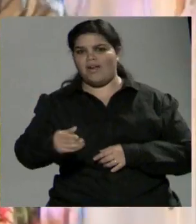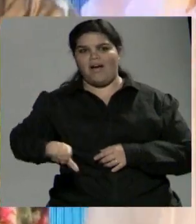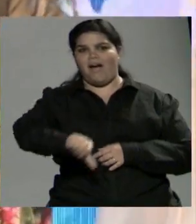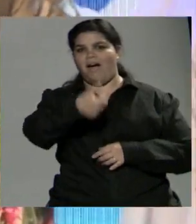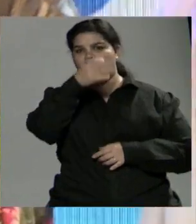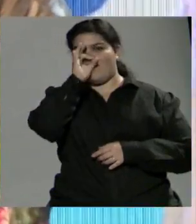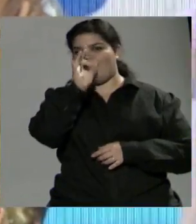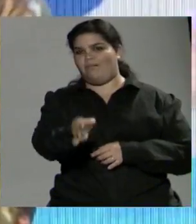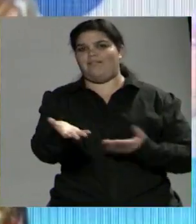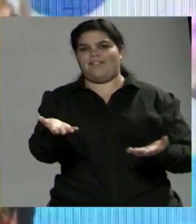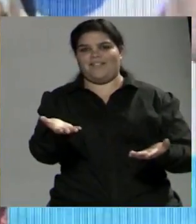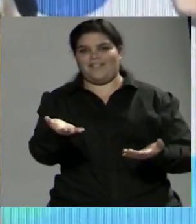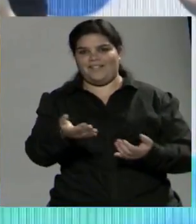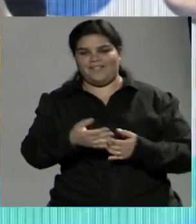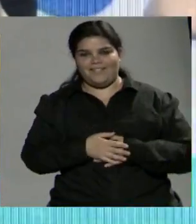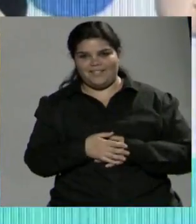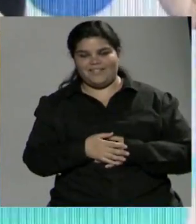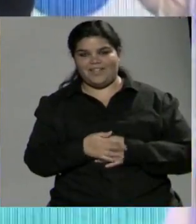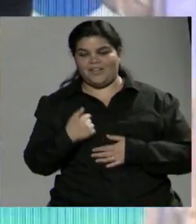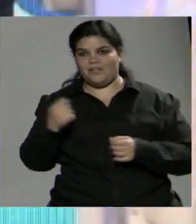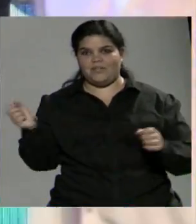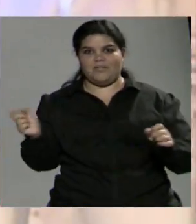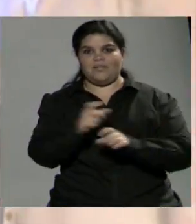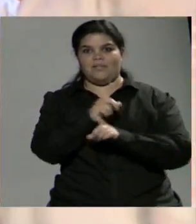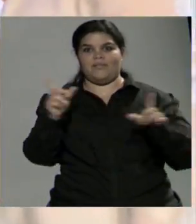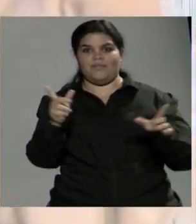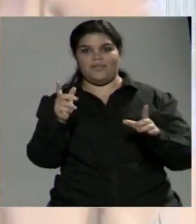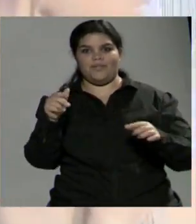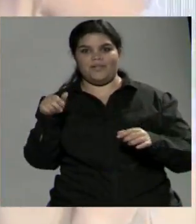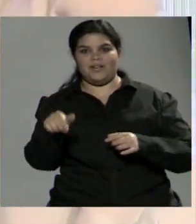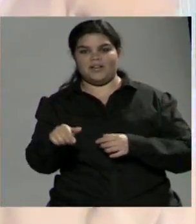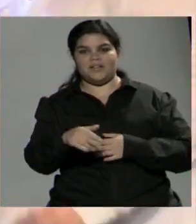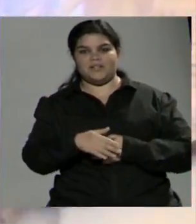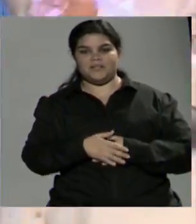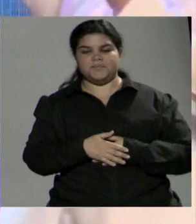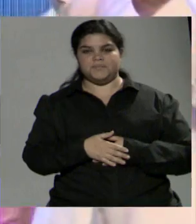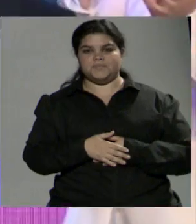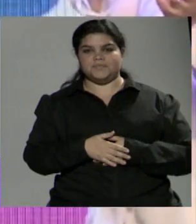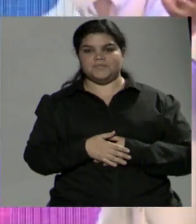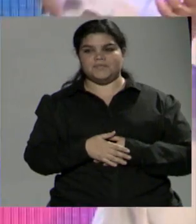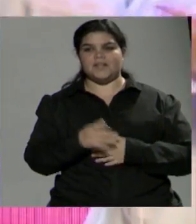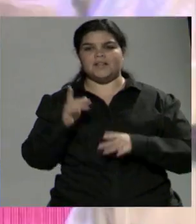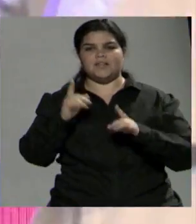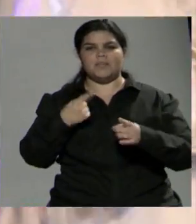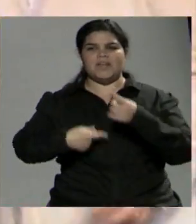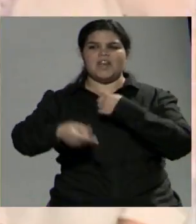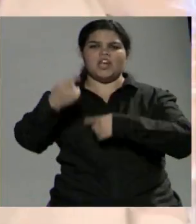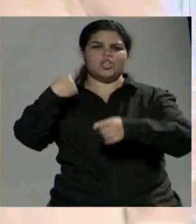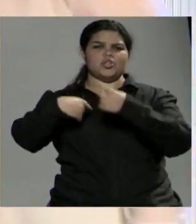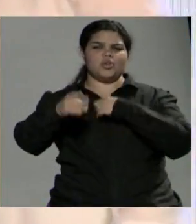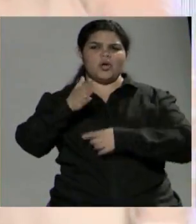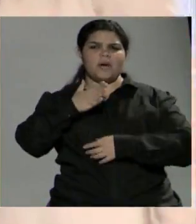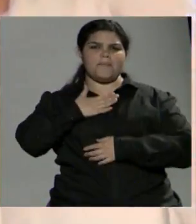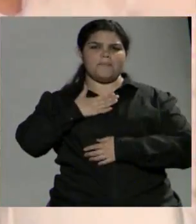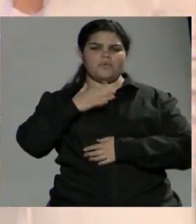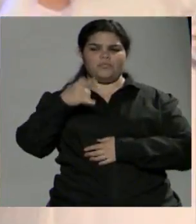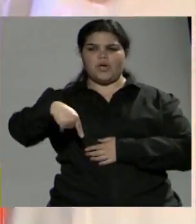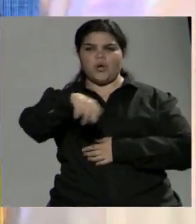Entonces, de repente, y además se viene mucha historia atrás. Ustedes, los